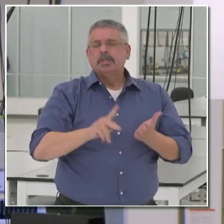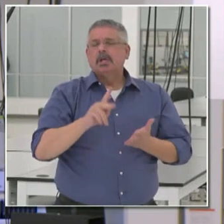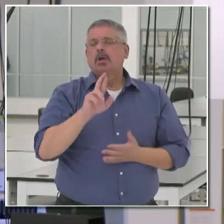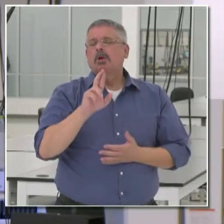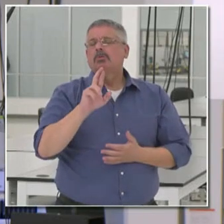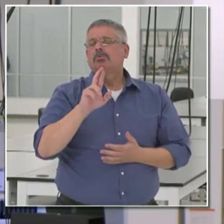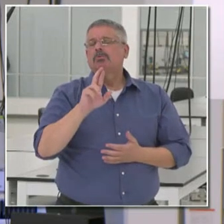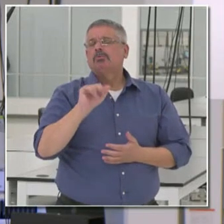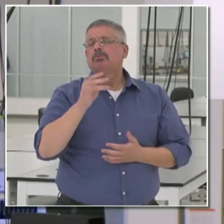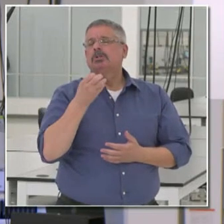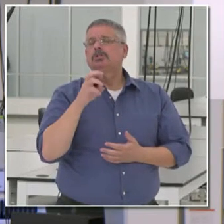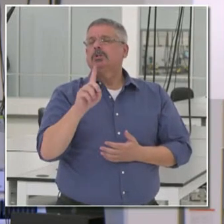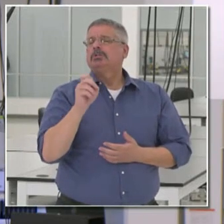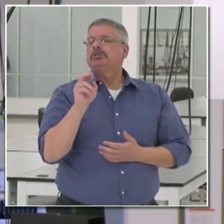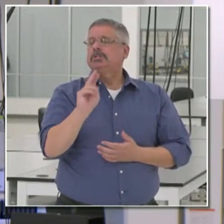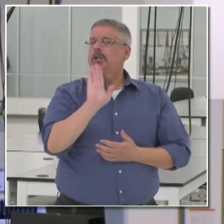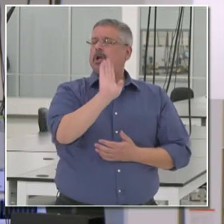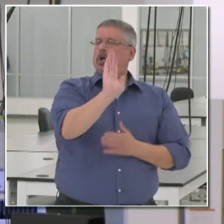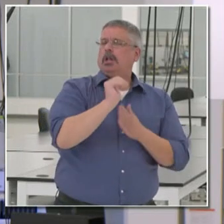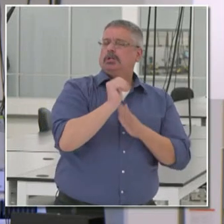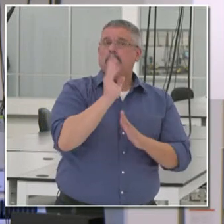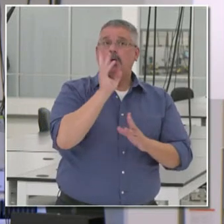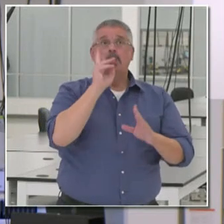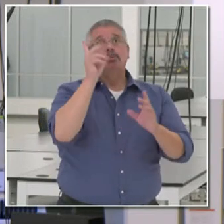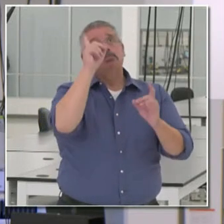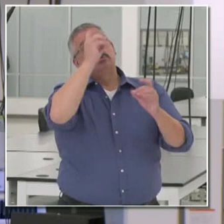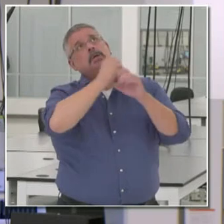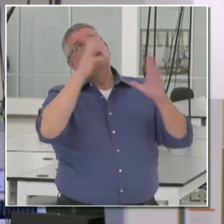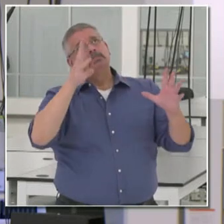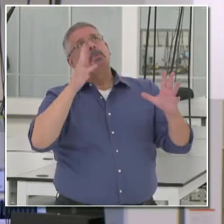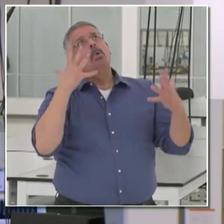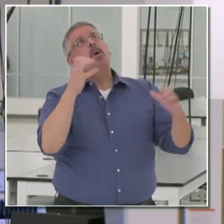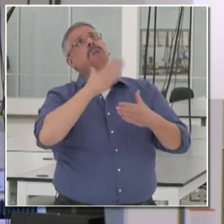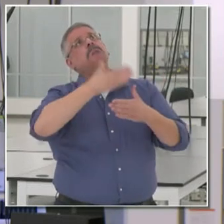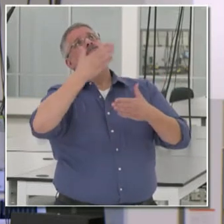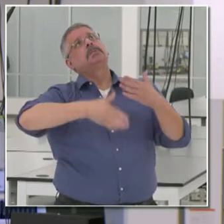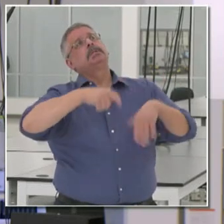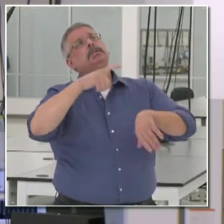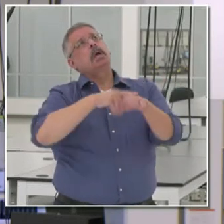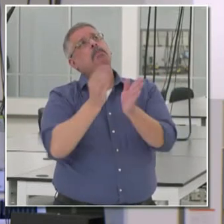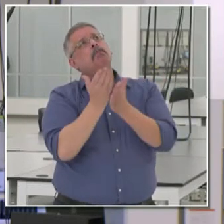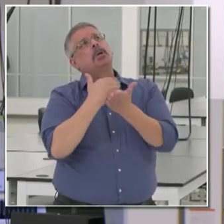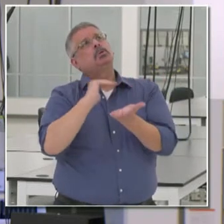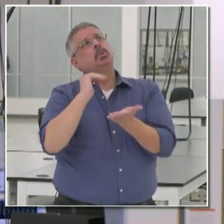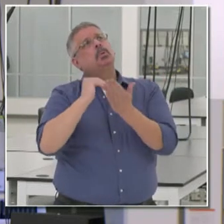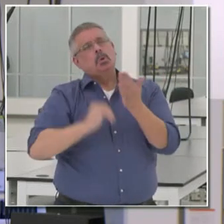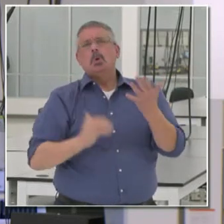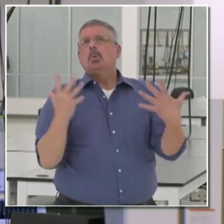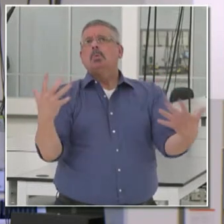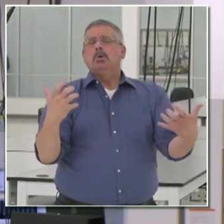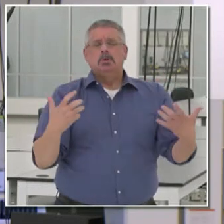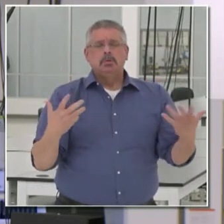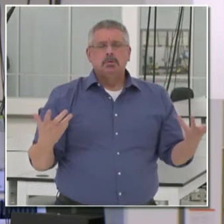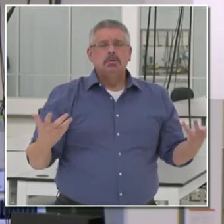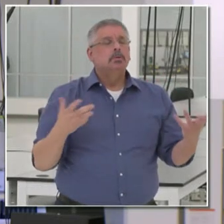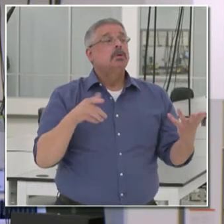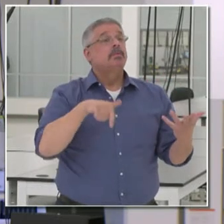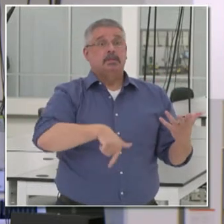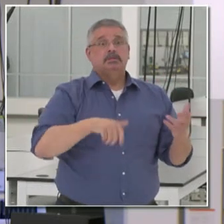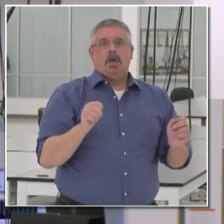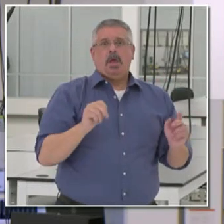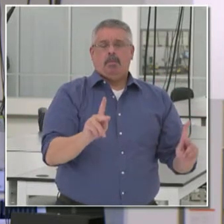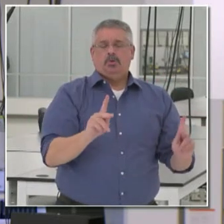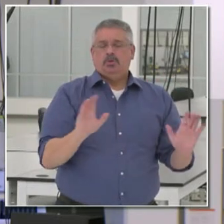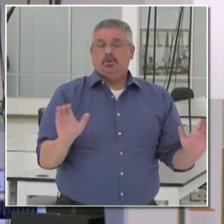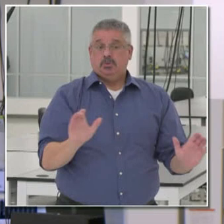apreciamos a la secretaria versión por su liderazgo su visión para que se hiciera esto aquí y bajo presupuesto pero